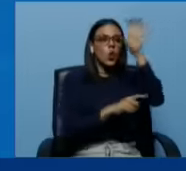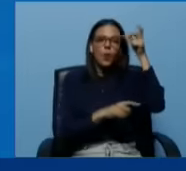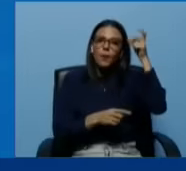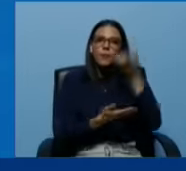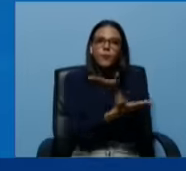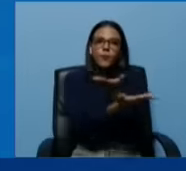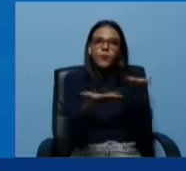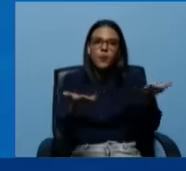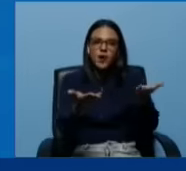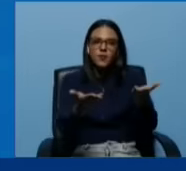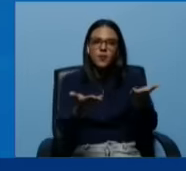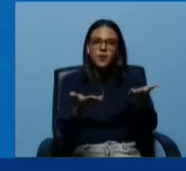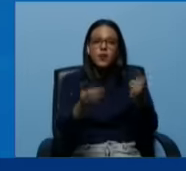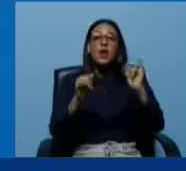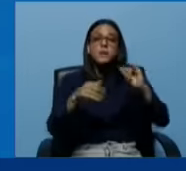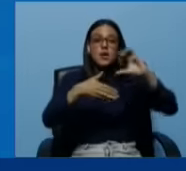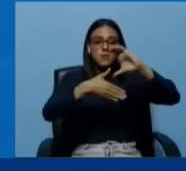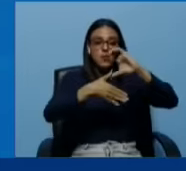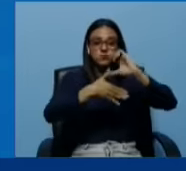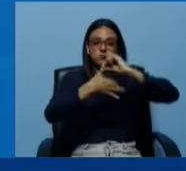el ALBA,